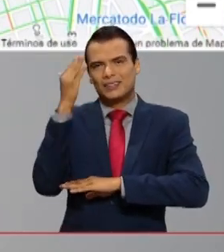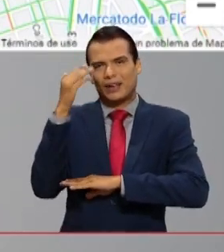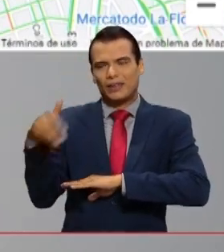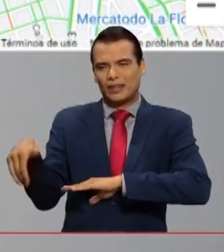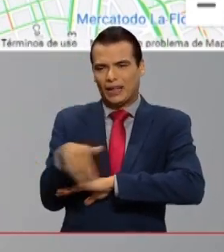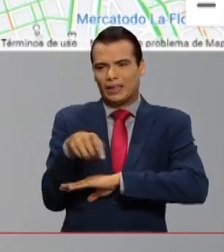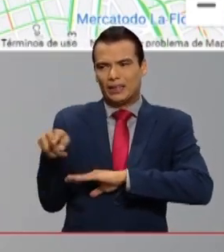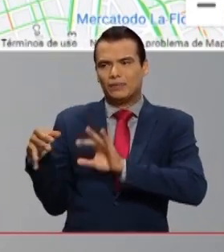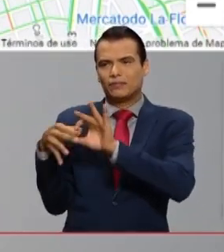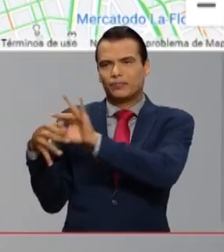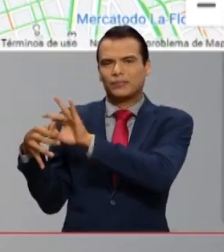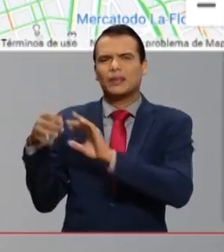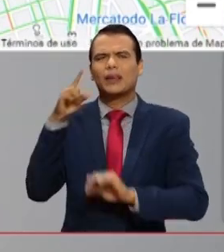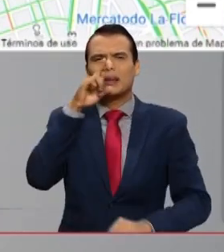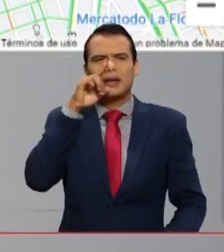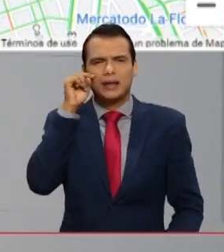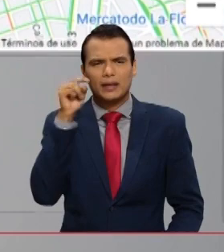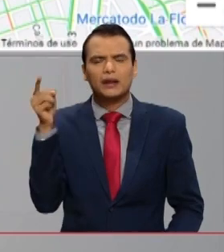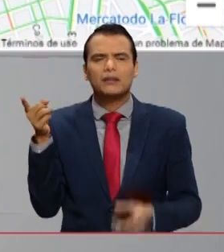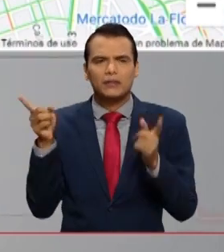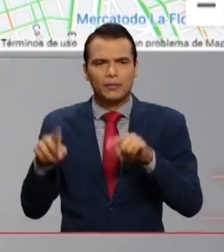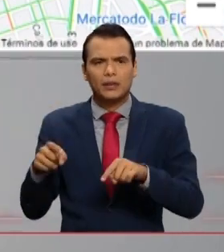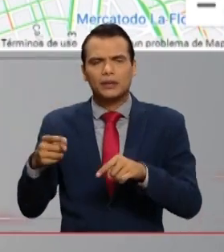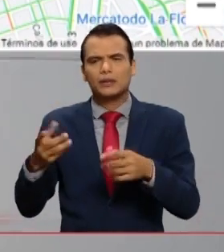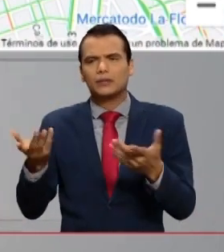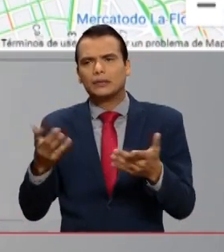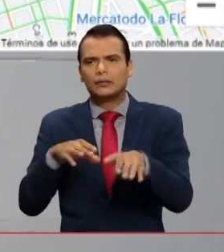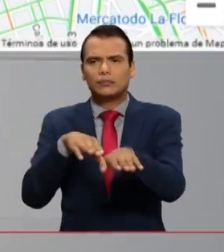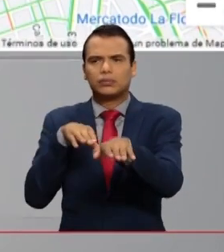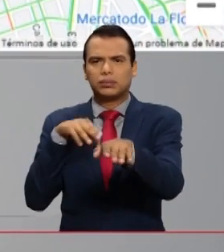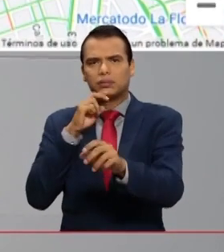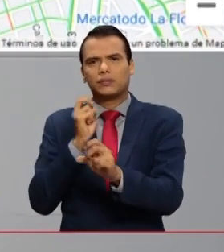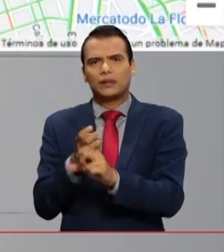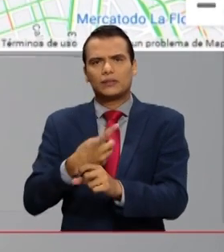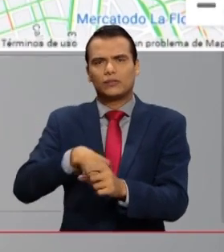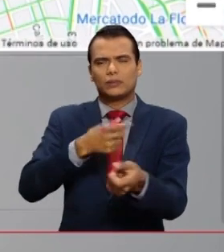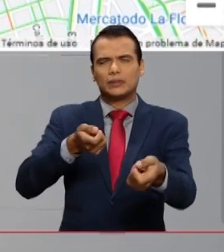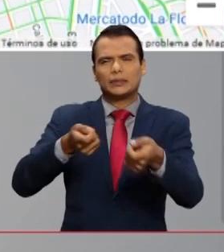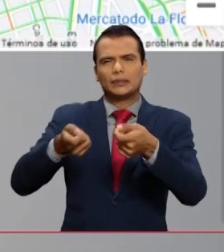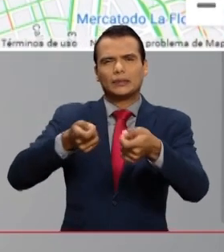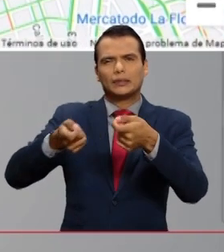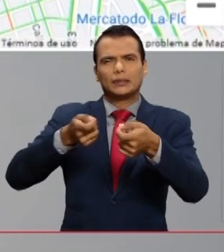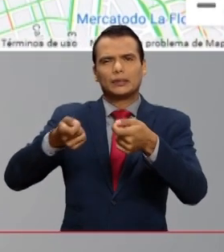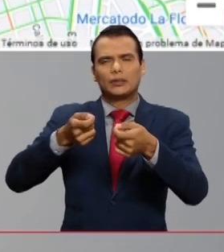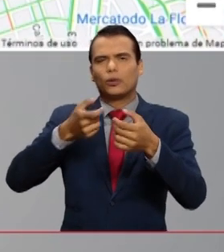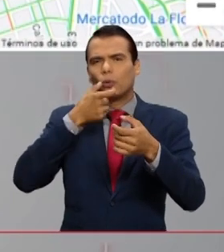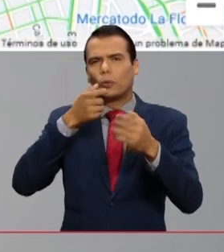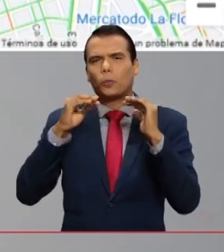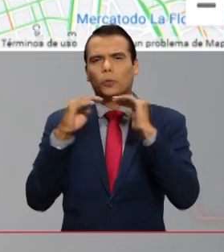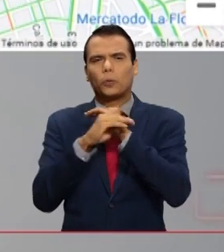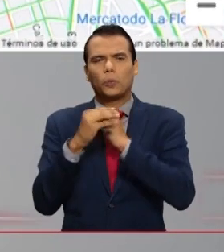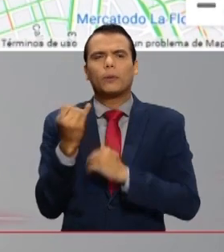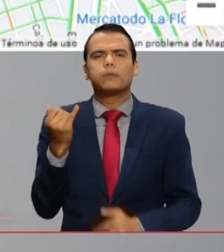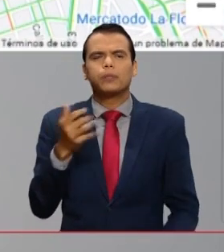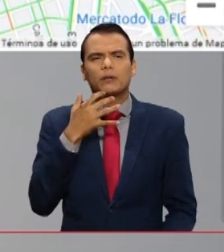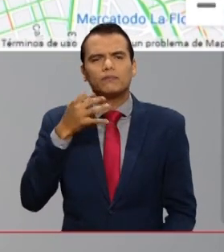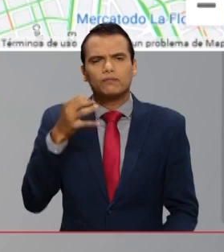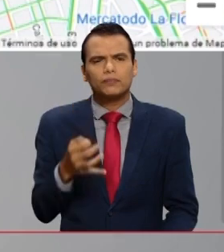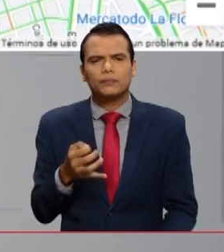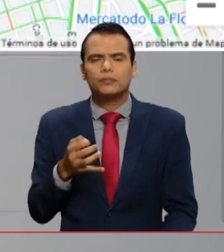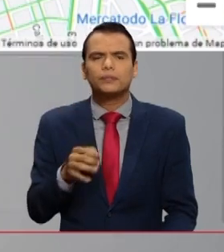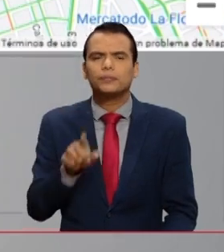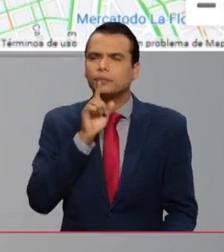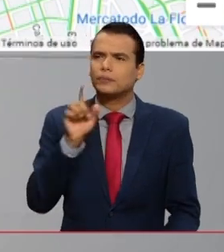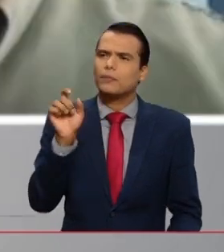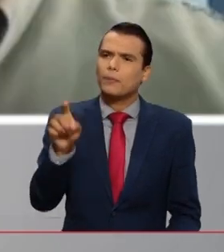Cali. Estamos de manera interinstitucional garantizando la seguridad vial con regulación por parte de nuestras autoridades de tránsito. ¿Qué